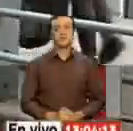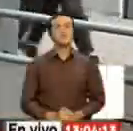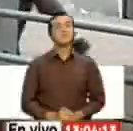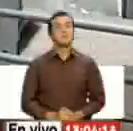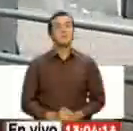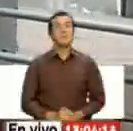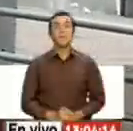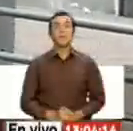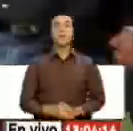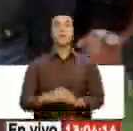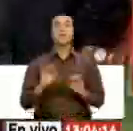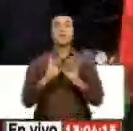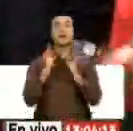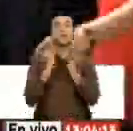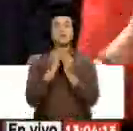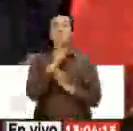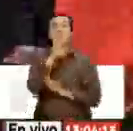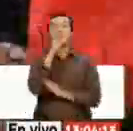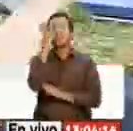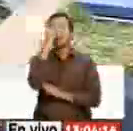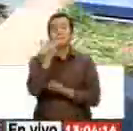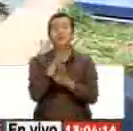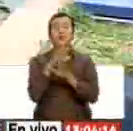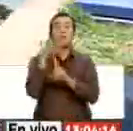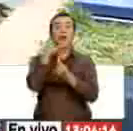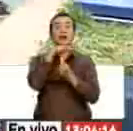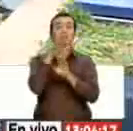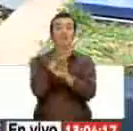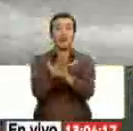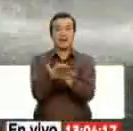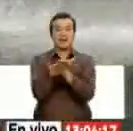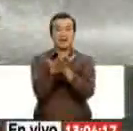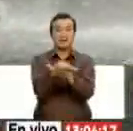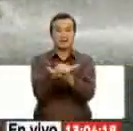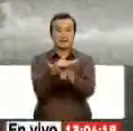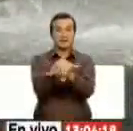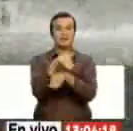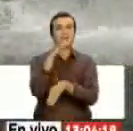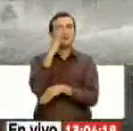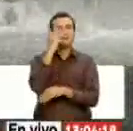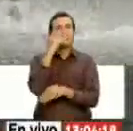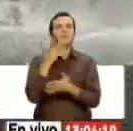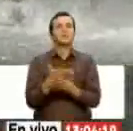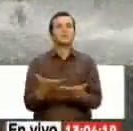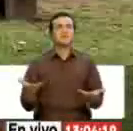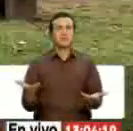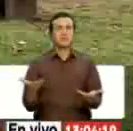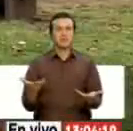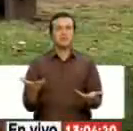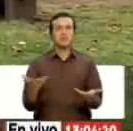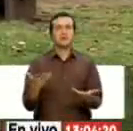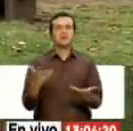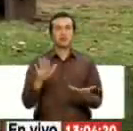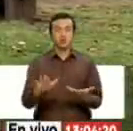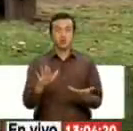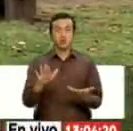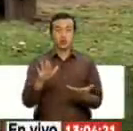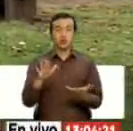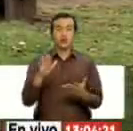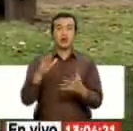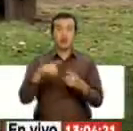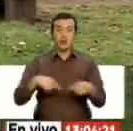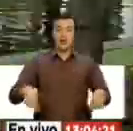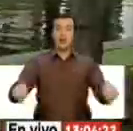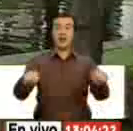Pasear por la Alameda en familia siempre resulta ameno. Por eso yo grito, mucho más todavía si se decide navegar en su laguna. Por eso yo